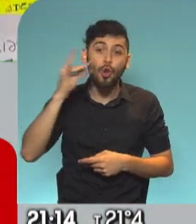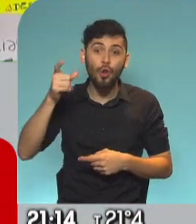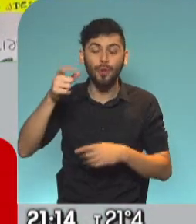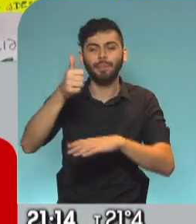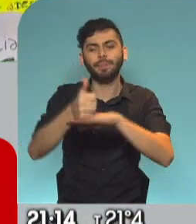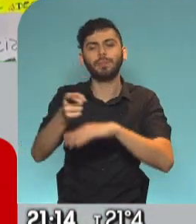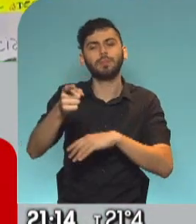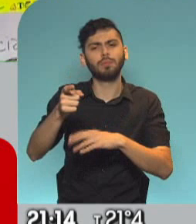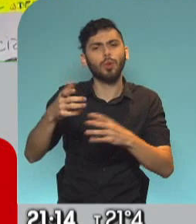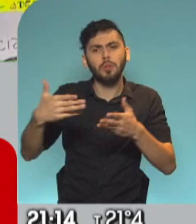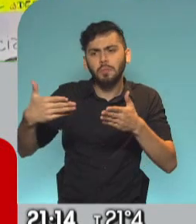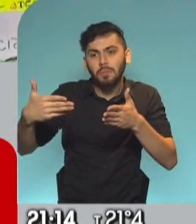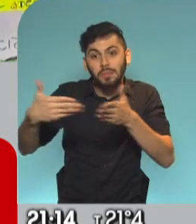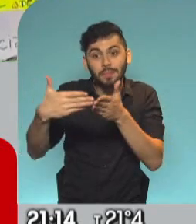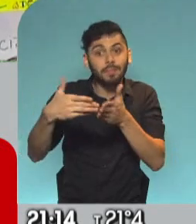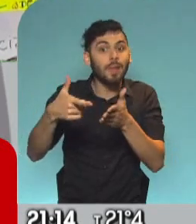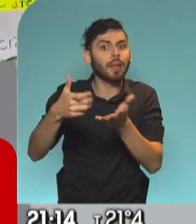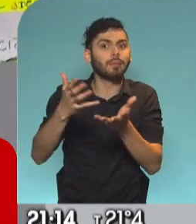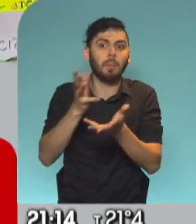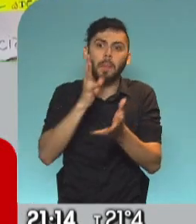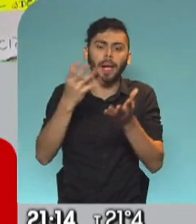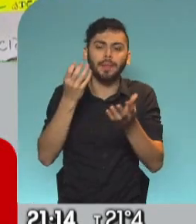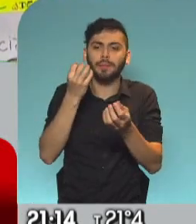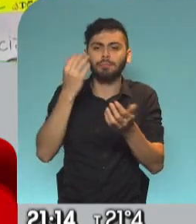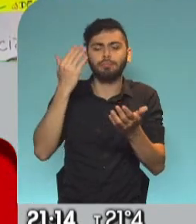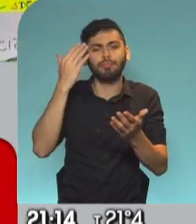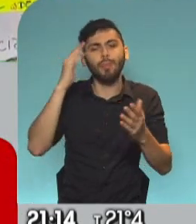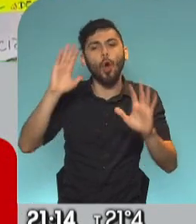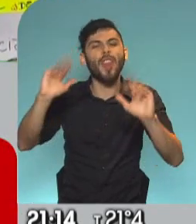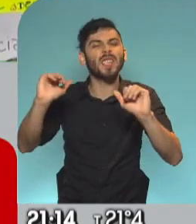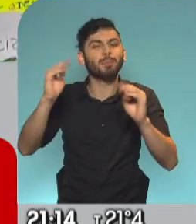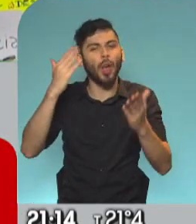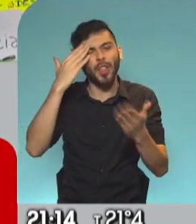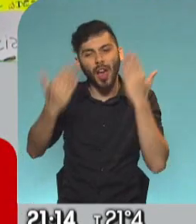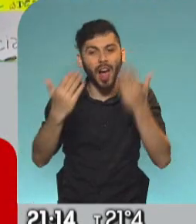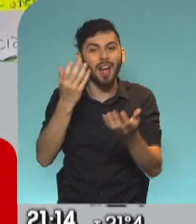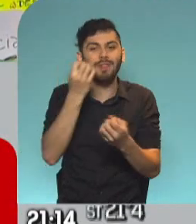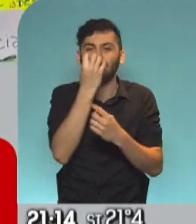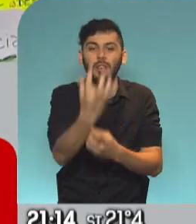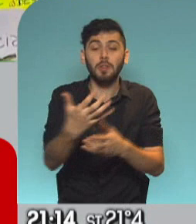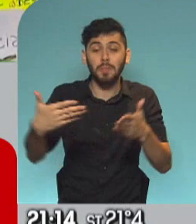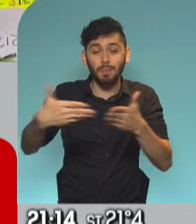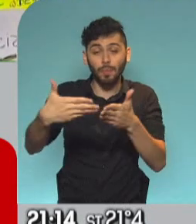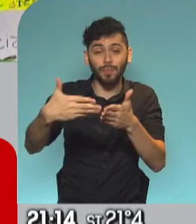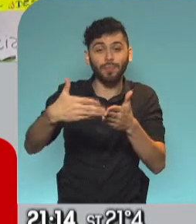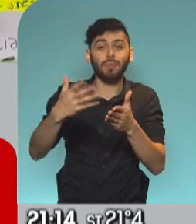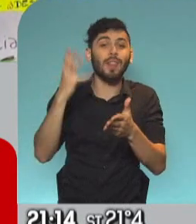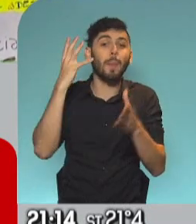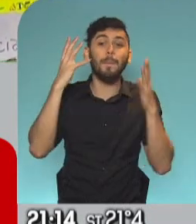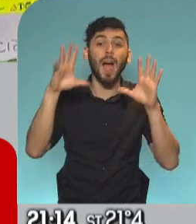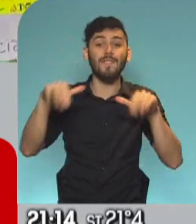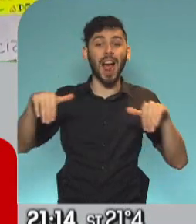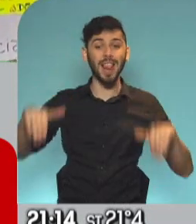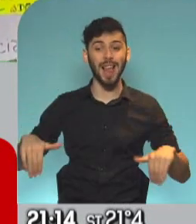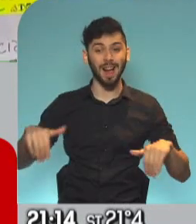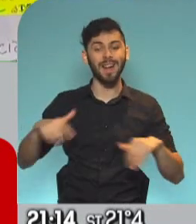está armando una suerte de altar como despedida, justamente en el banquito en San Telmo, Alfredo, donde está Mafalda.